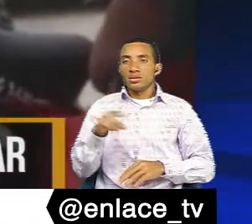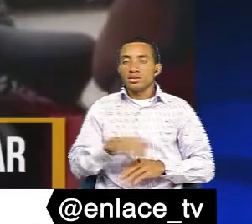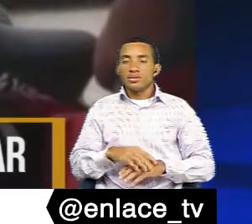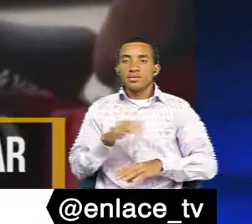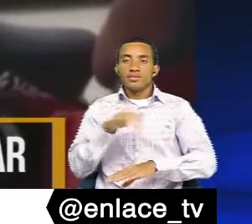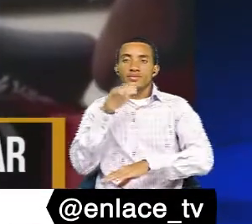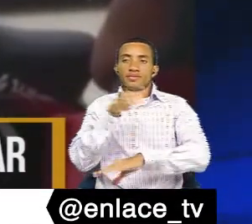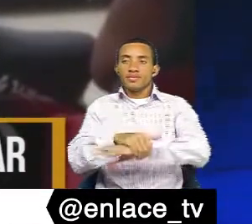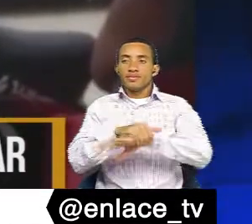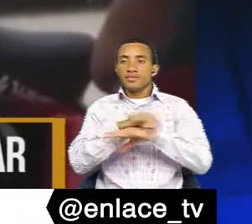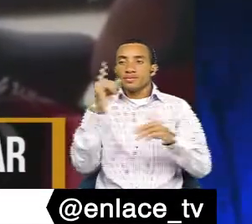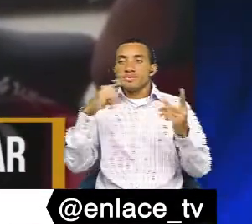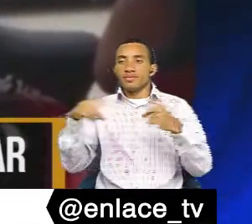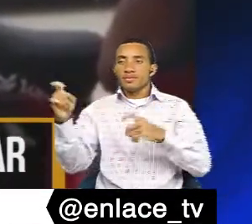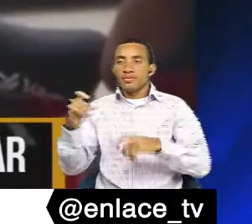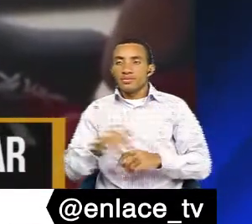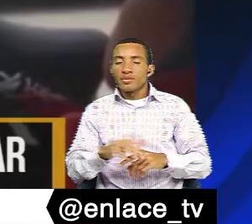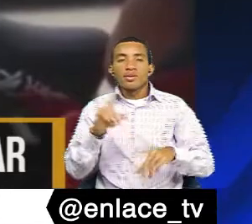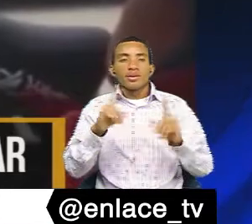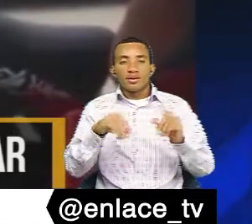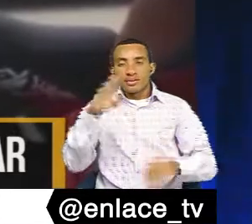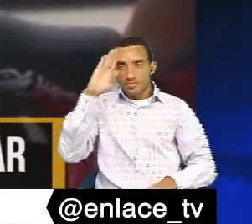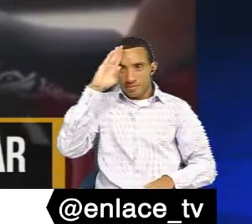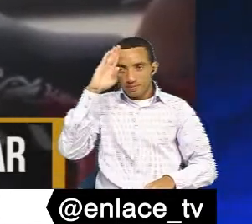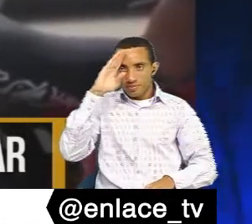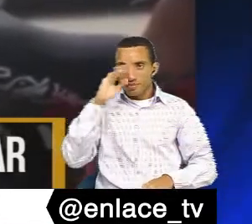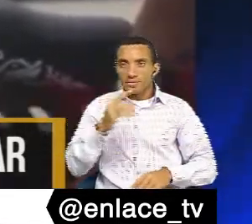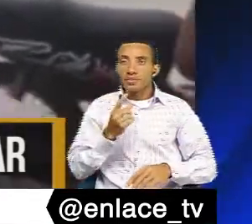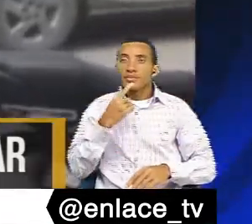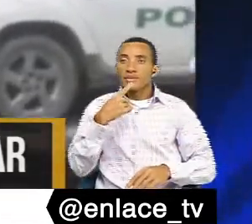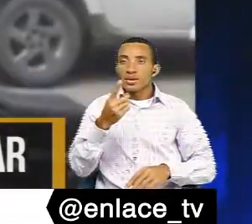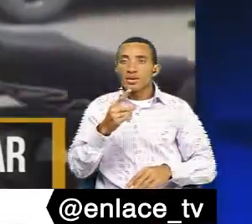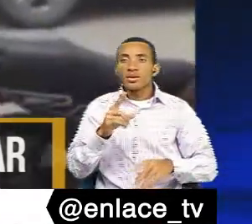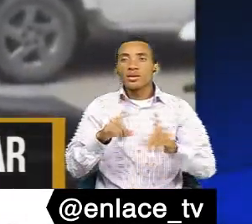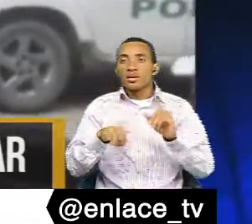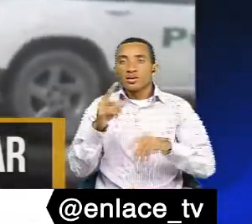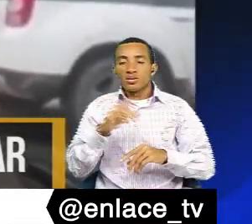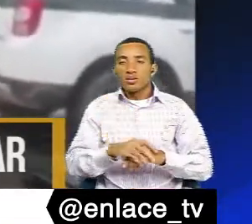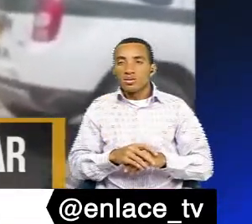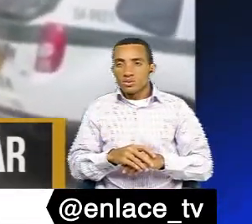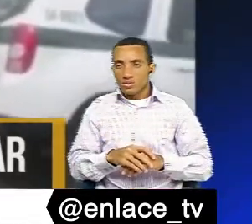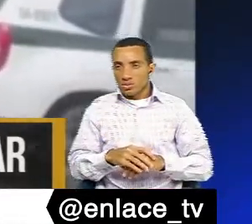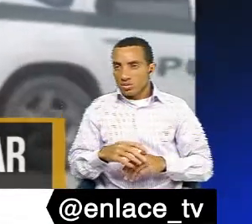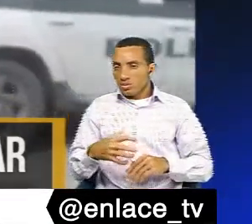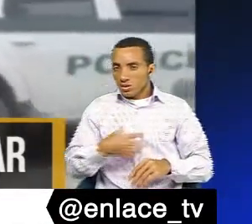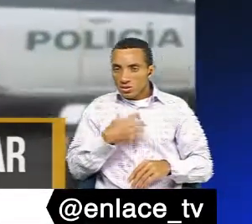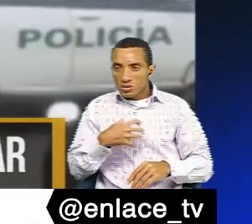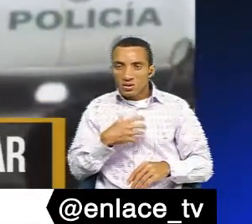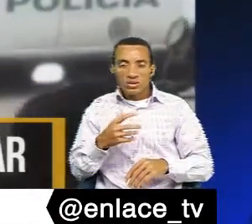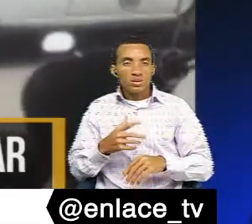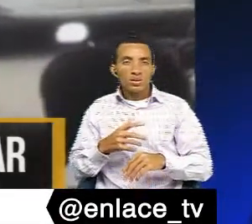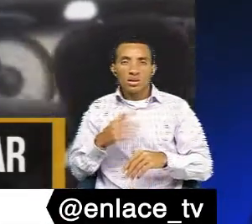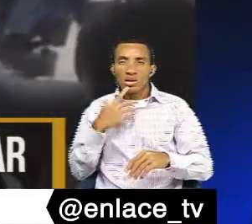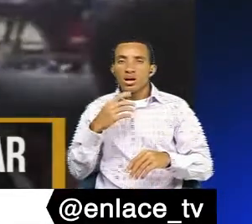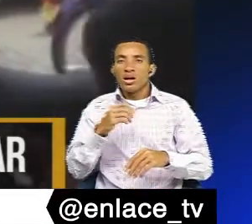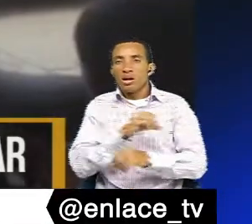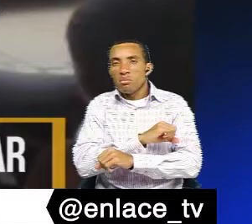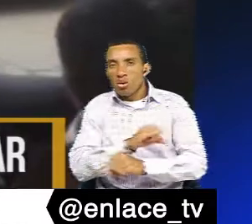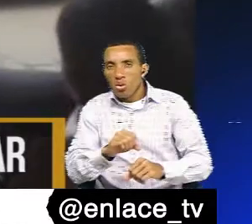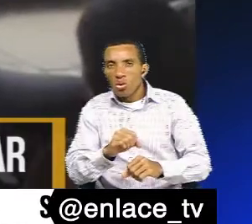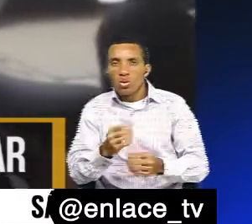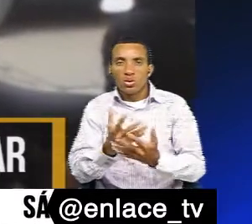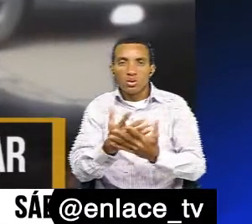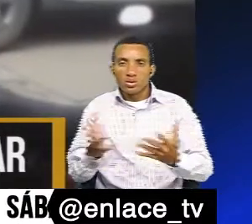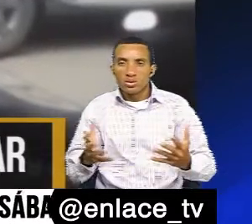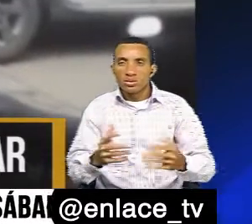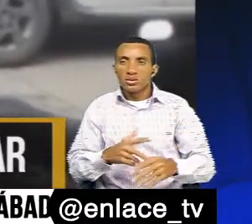lugar, presuntamente, según las autoridades, por haber utilizado métodos de sabotaje y daños a terceros, lo que según el sindicato es un montaje